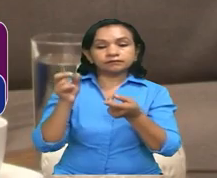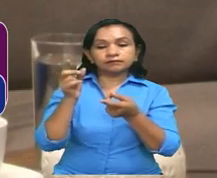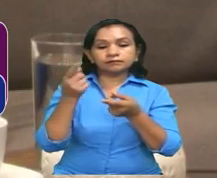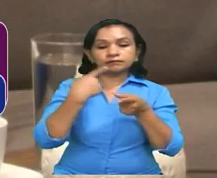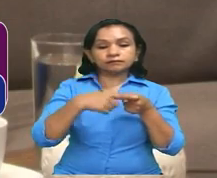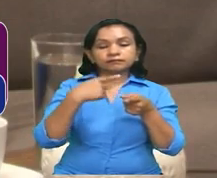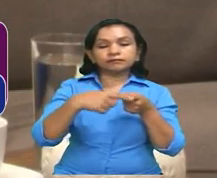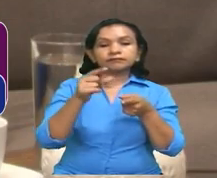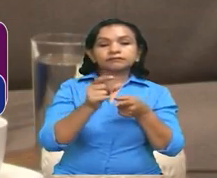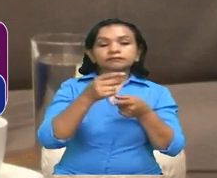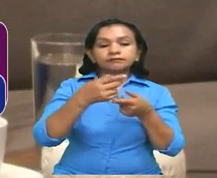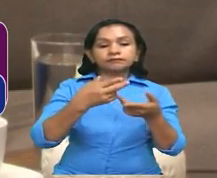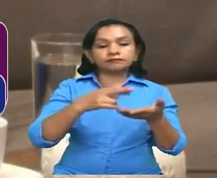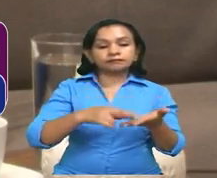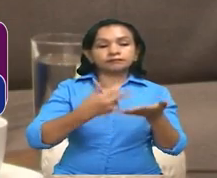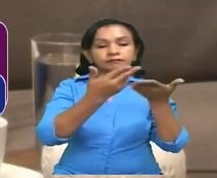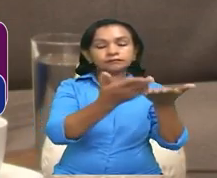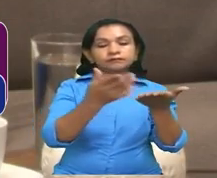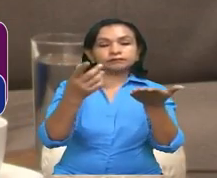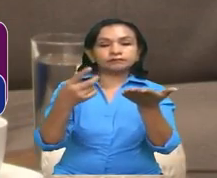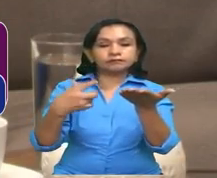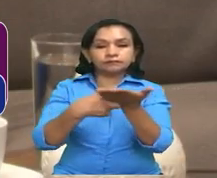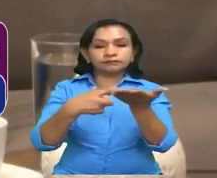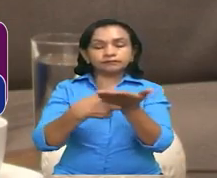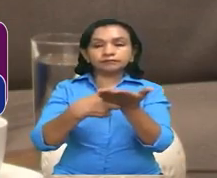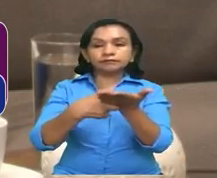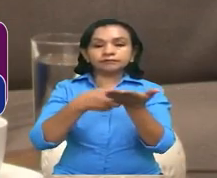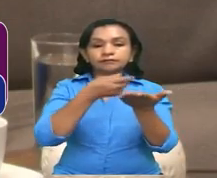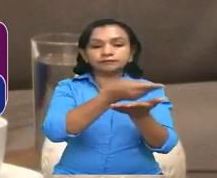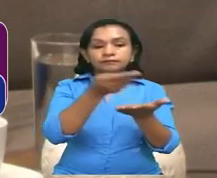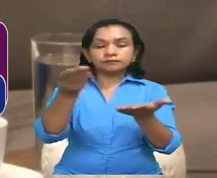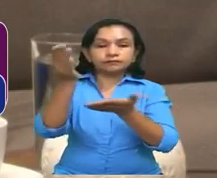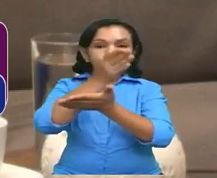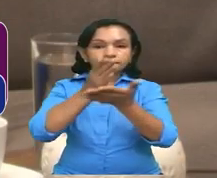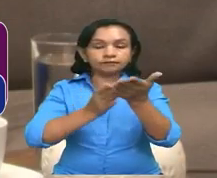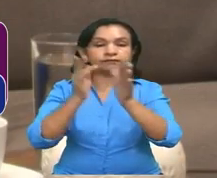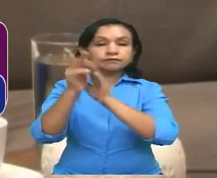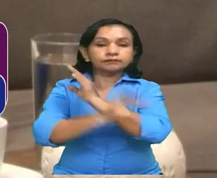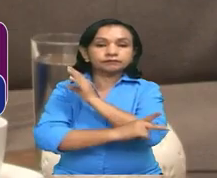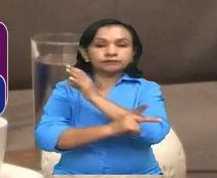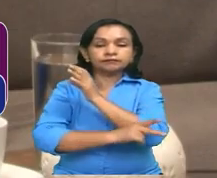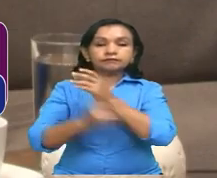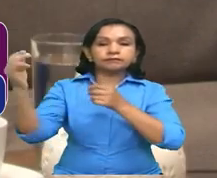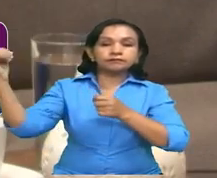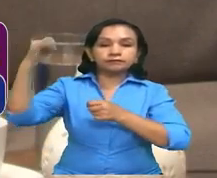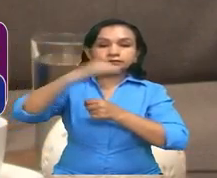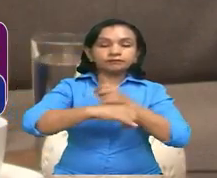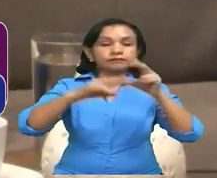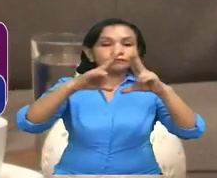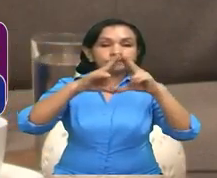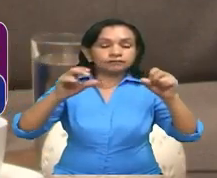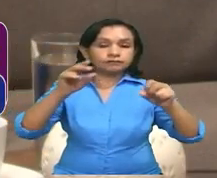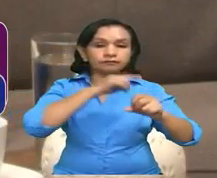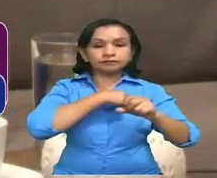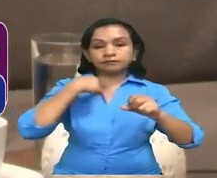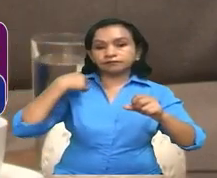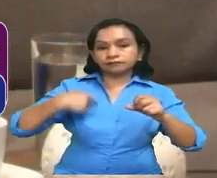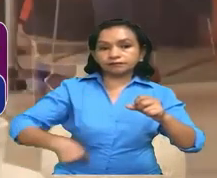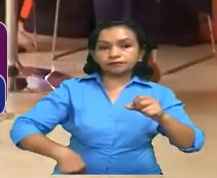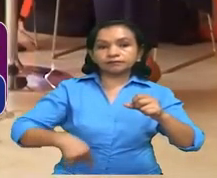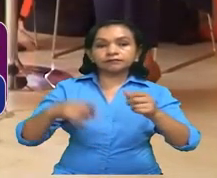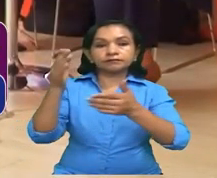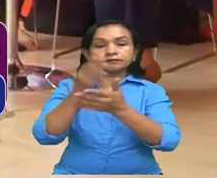conexión hacia Venezuela y hacia otros destinos que está ofreciendo esta línea aérea. Entonces, a través de Conviasa, el pueblo hermano de